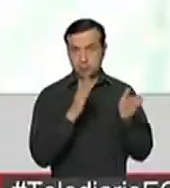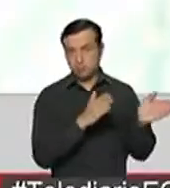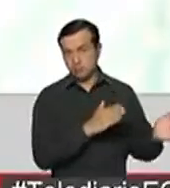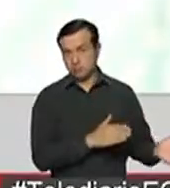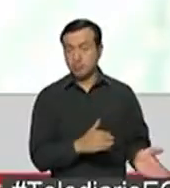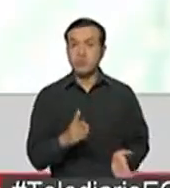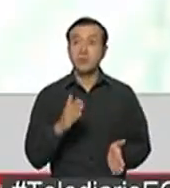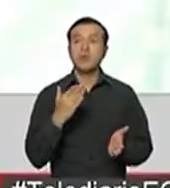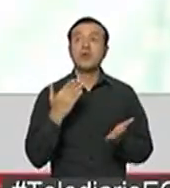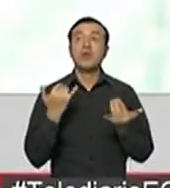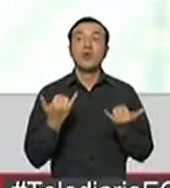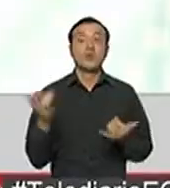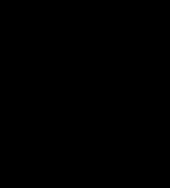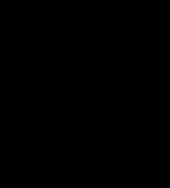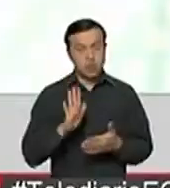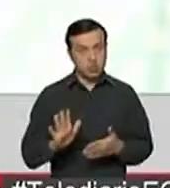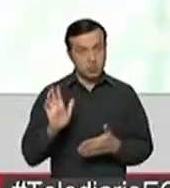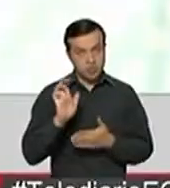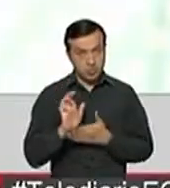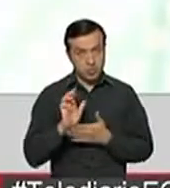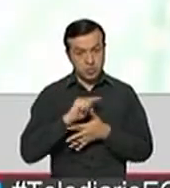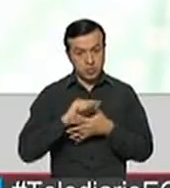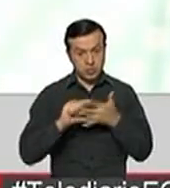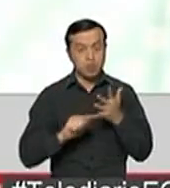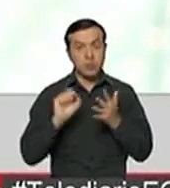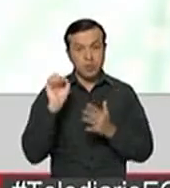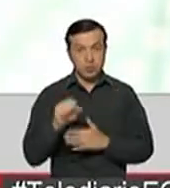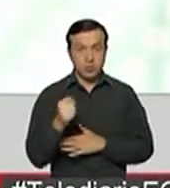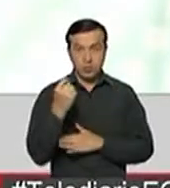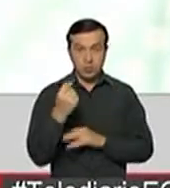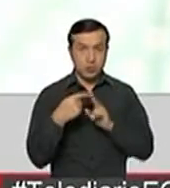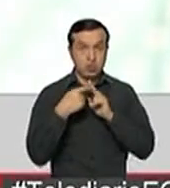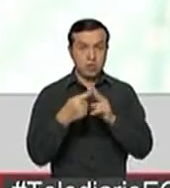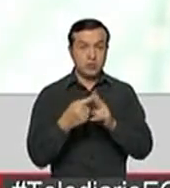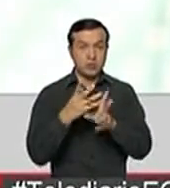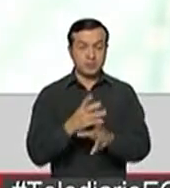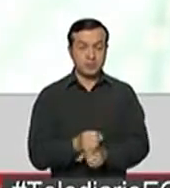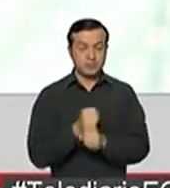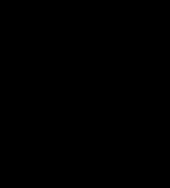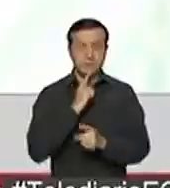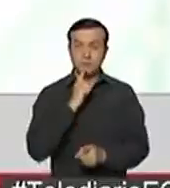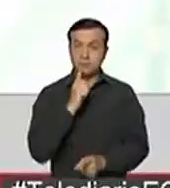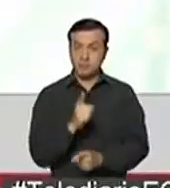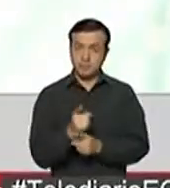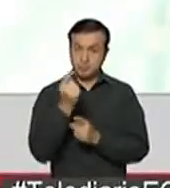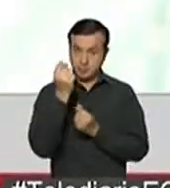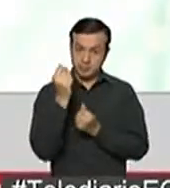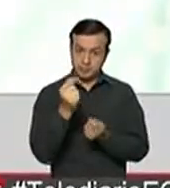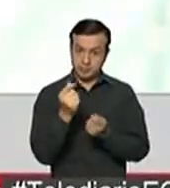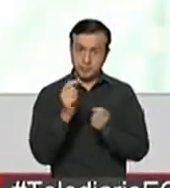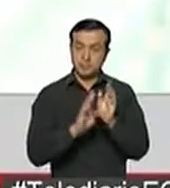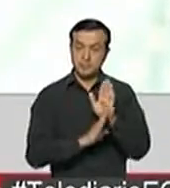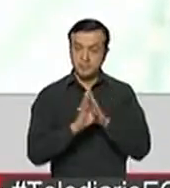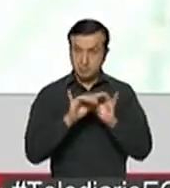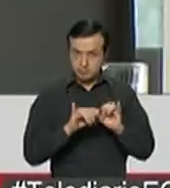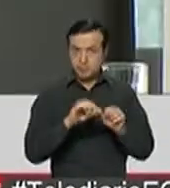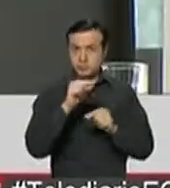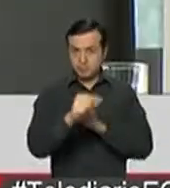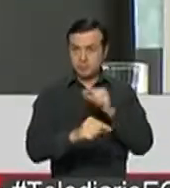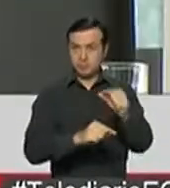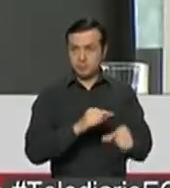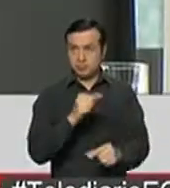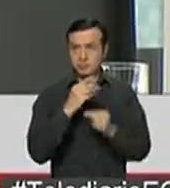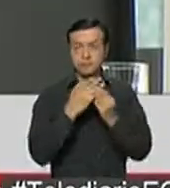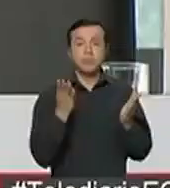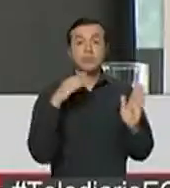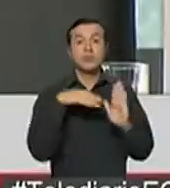nuestros emprendedores de todo el país tengan líneas de financiamiento seguras para que puedan inyectarlos y comenzar a crecer de poco a poco. Y con ello,